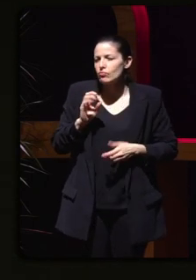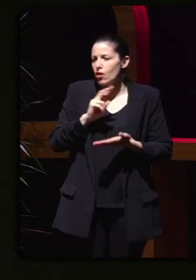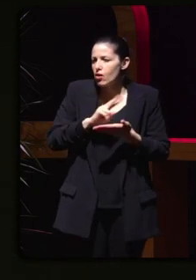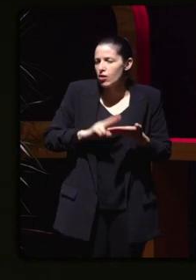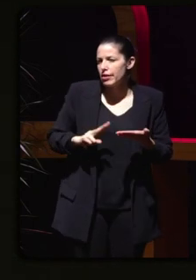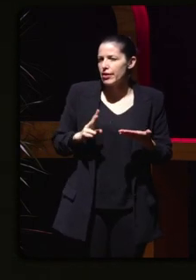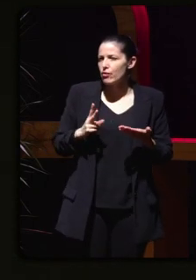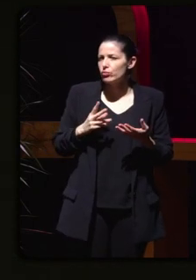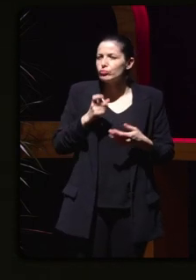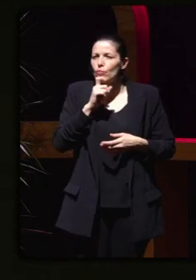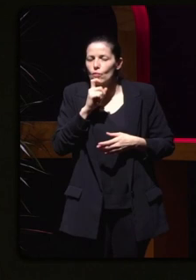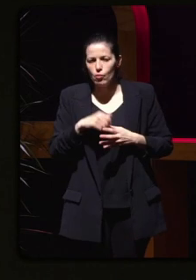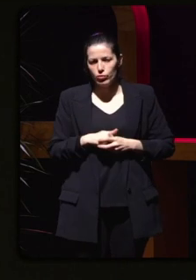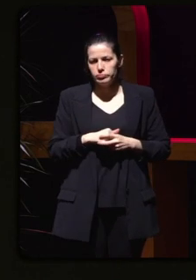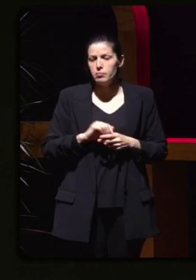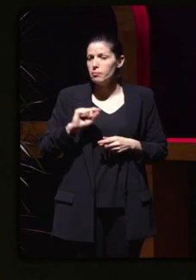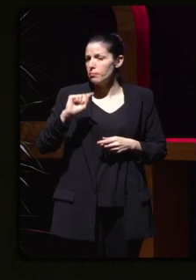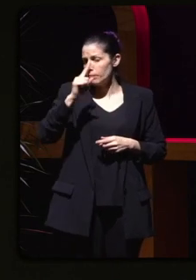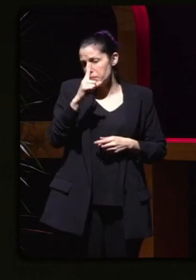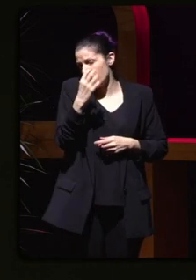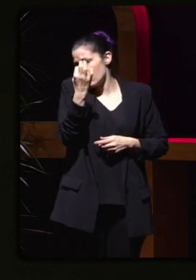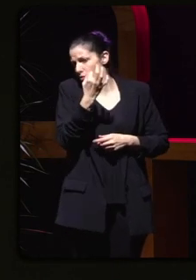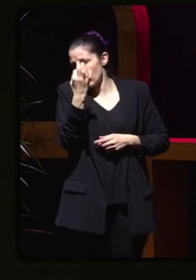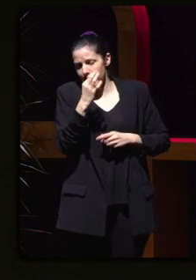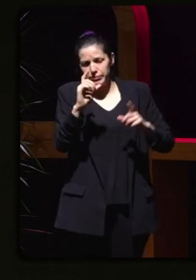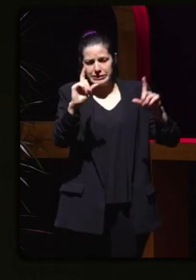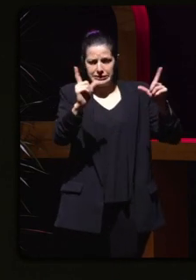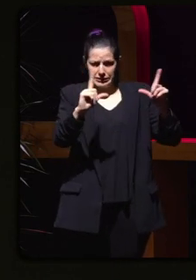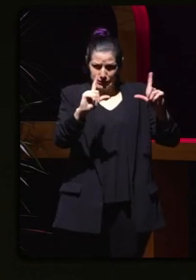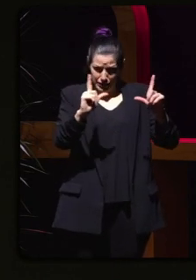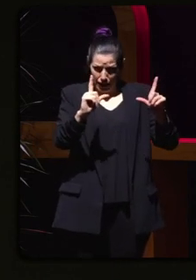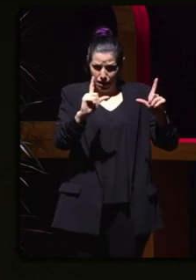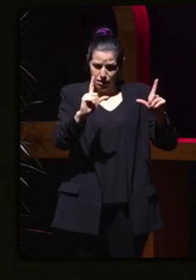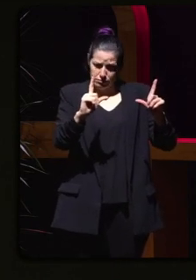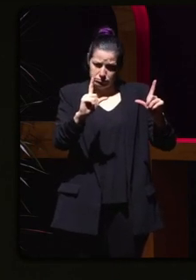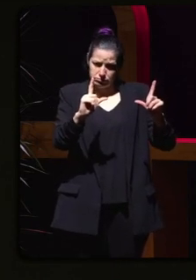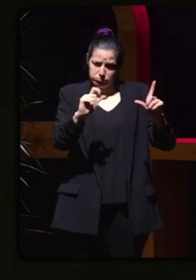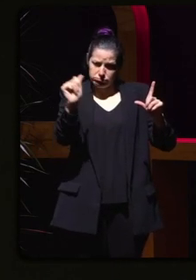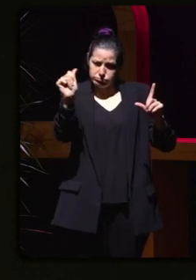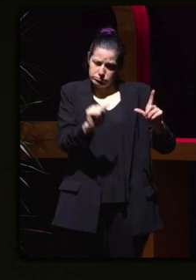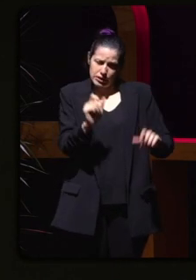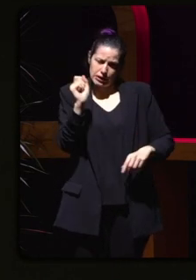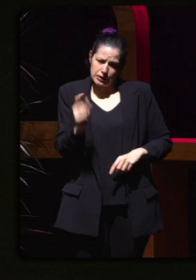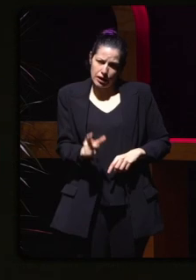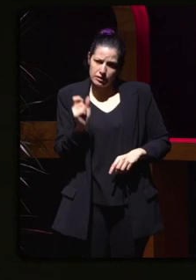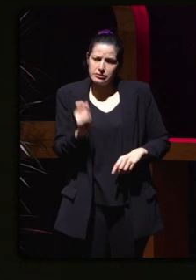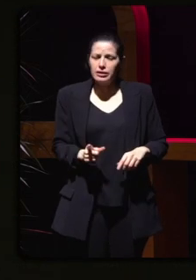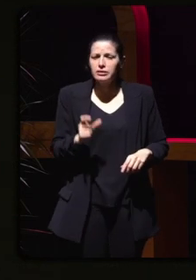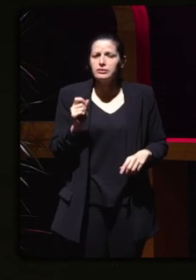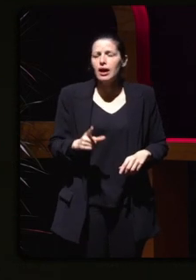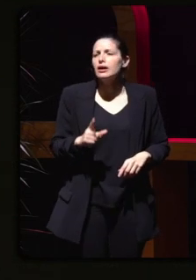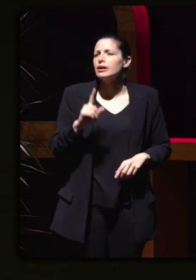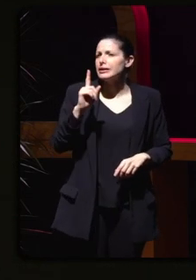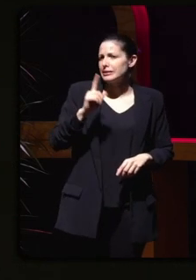pensaba que aparte de ver muchísima televisión hay que conocer la televisión desde dentro que no es algo muy habitual